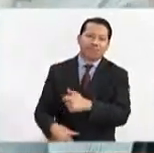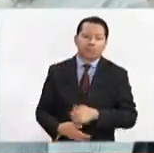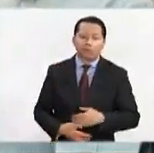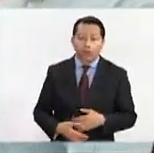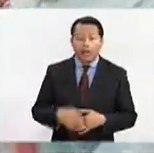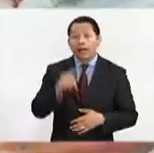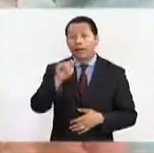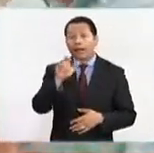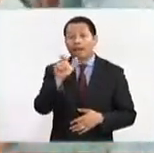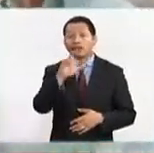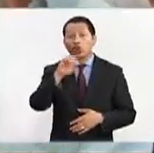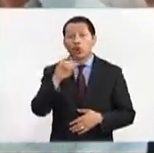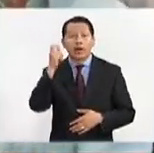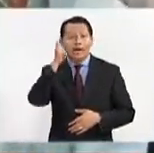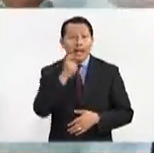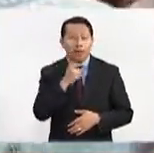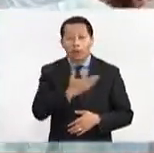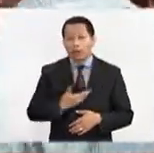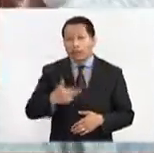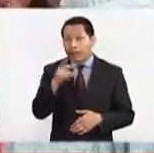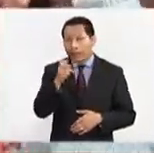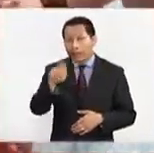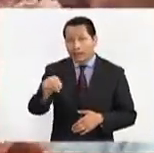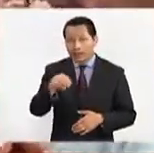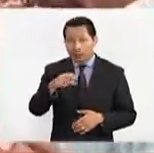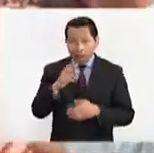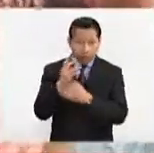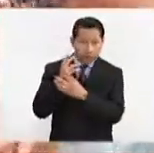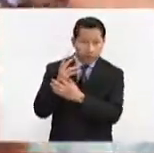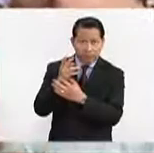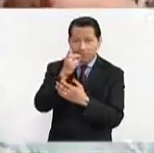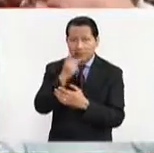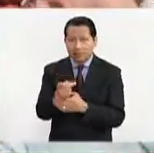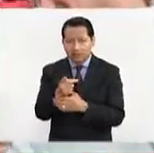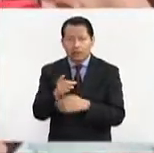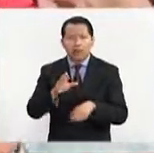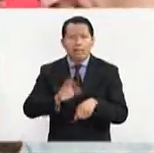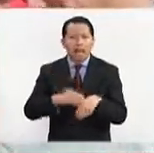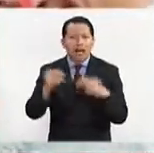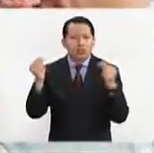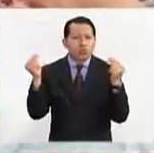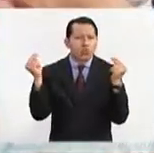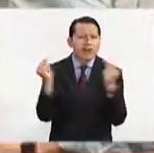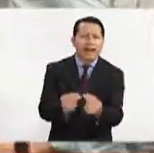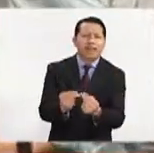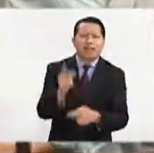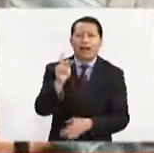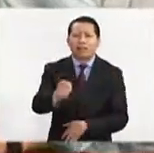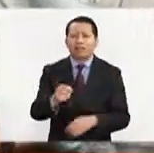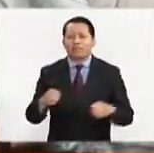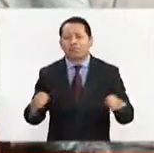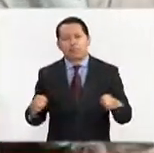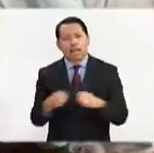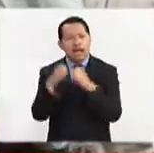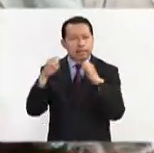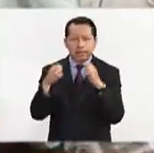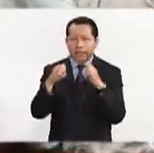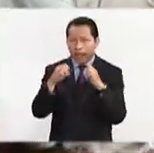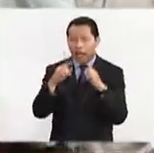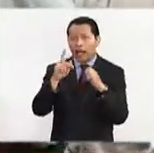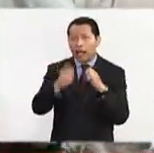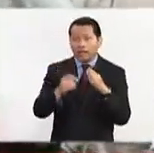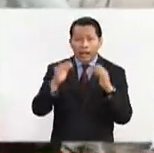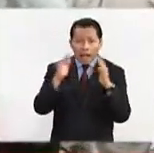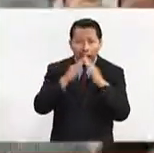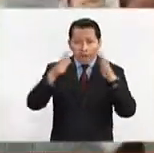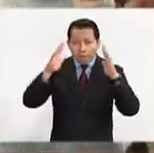Desde Taxco, Guerrero, el presidente Enrique Peña Nieto aseguró que lo más urgente es atender la emergencia y apoyar en la reconstrucción